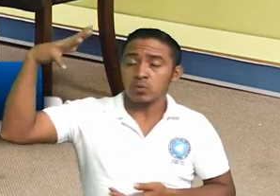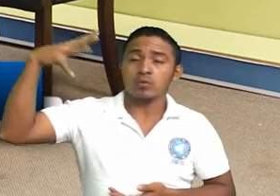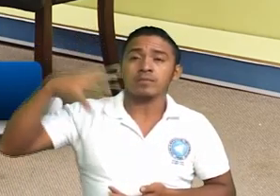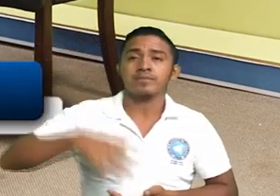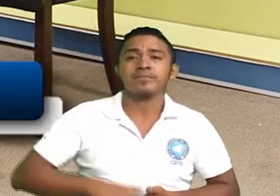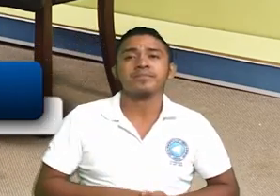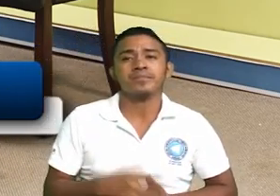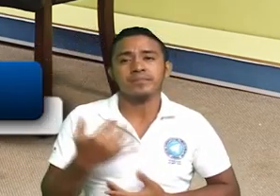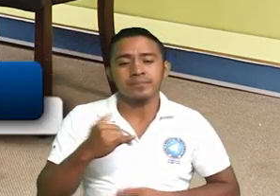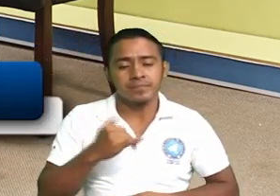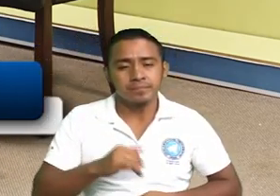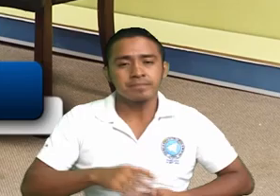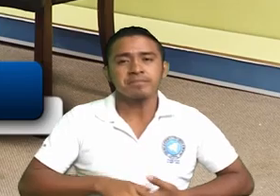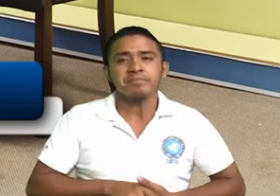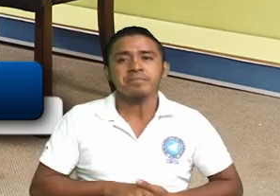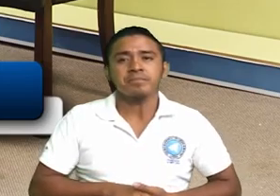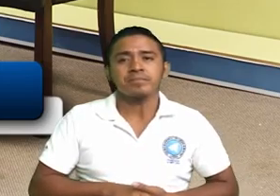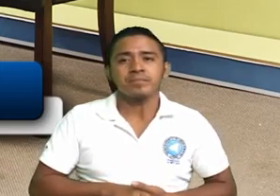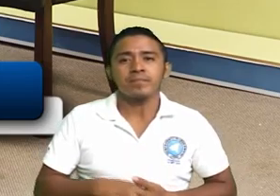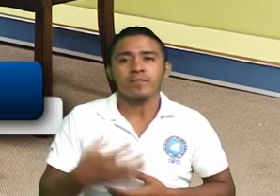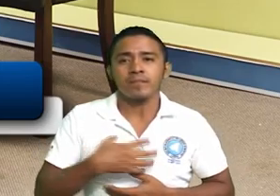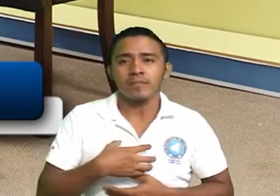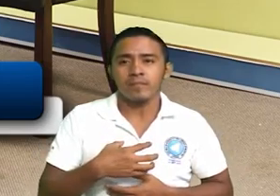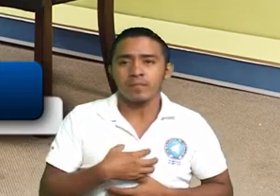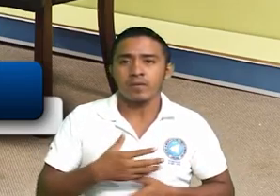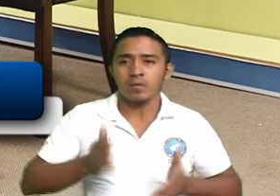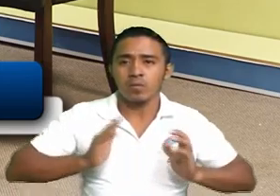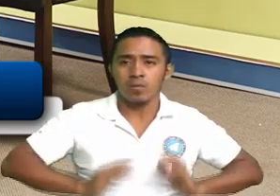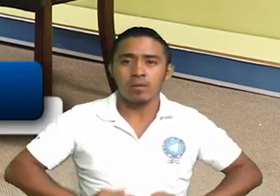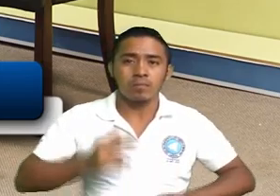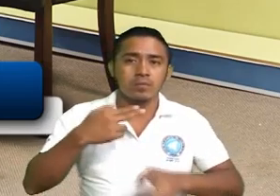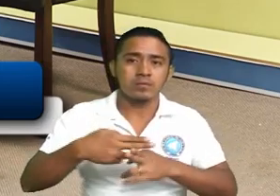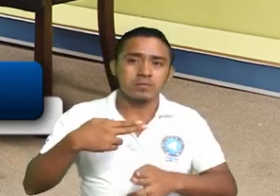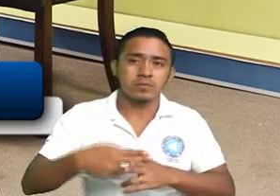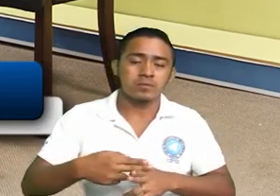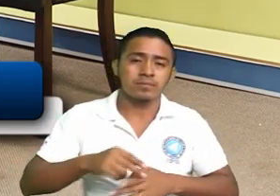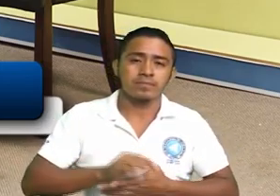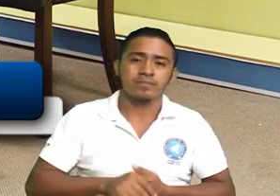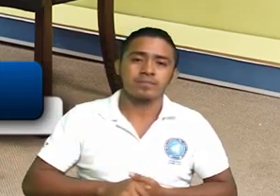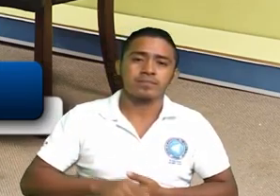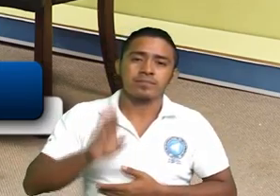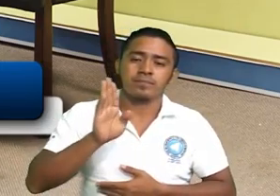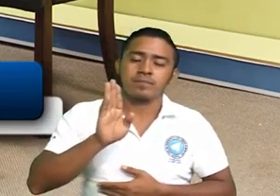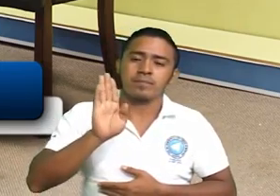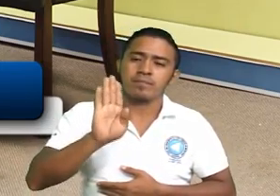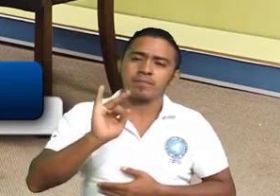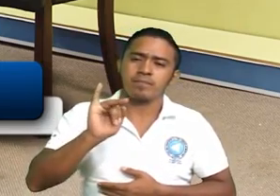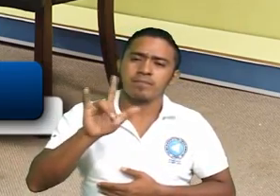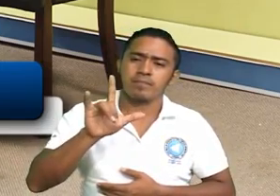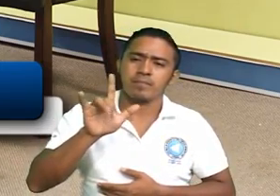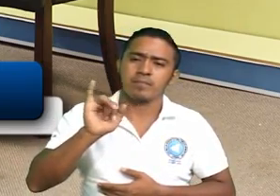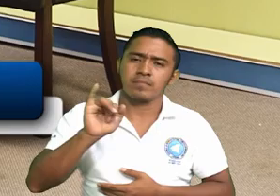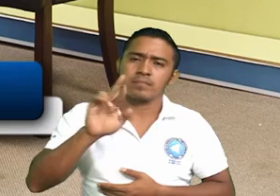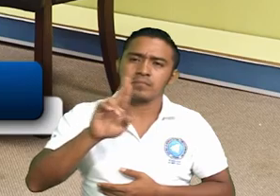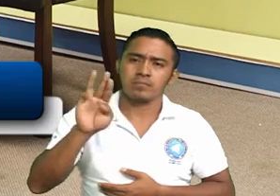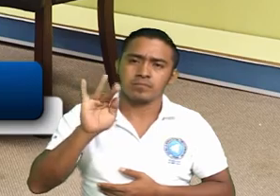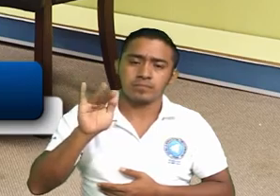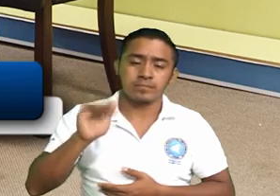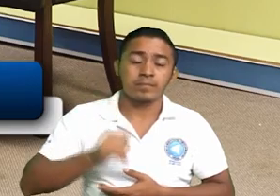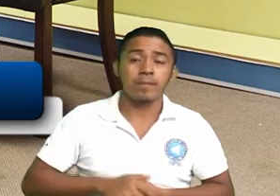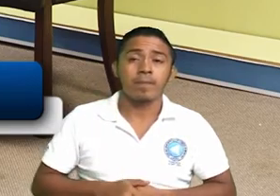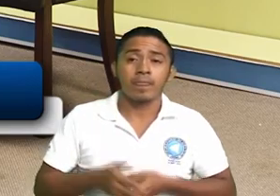madre primeriza debe asolear al niño? ¿Cuánto es lo recomendable que ustedes le dicen o